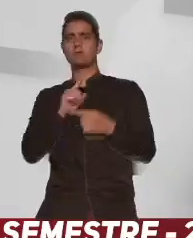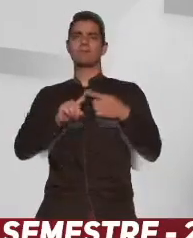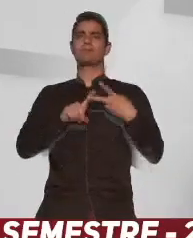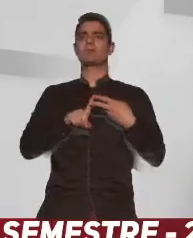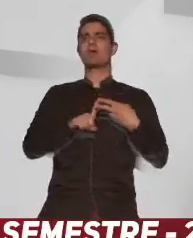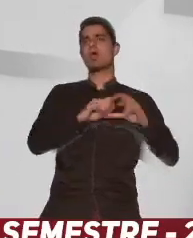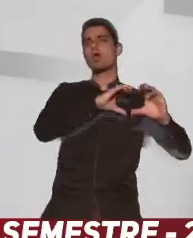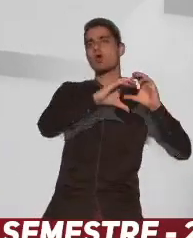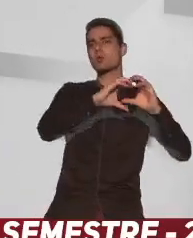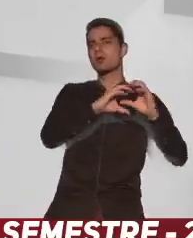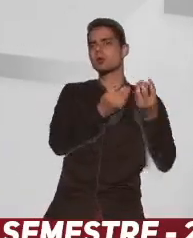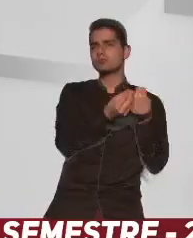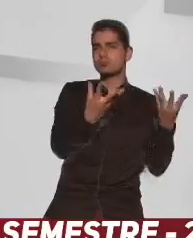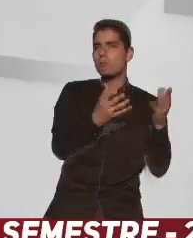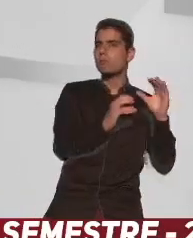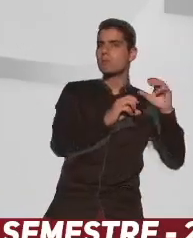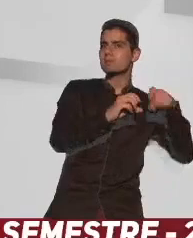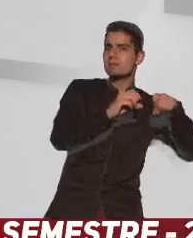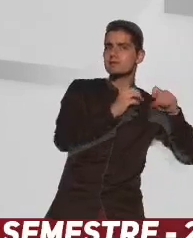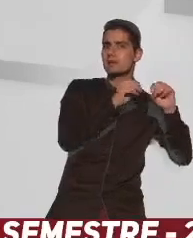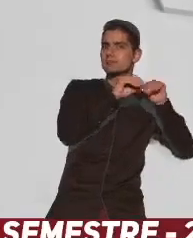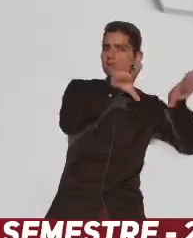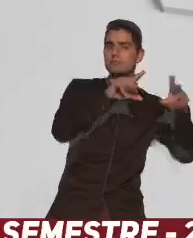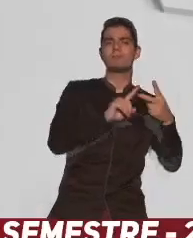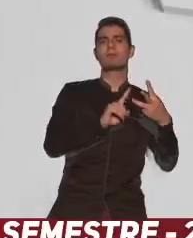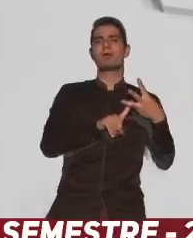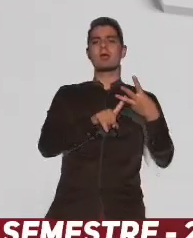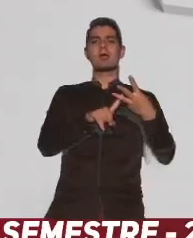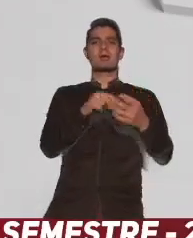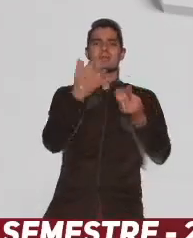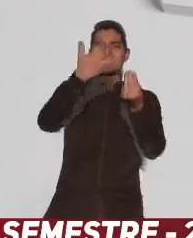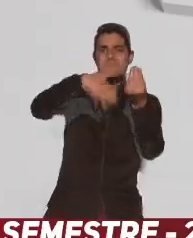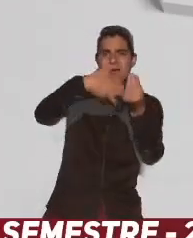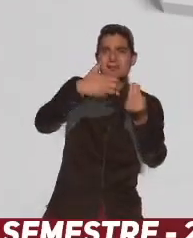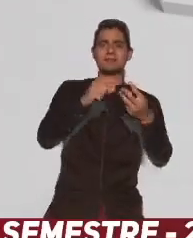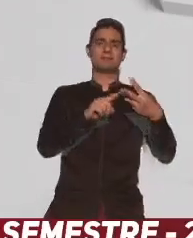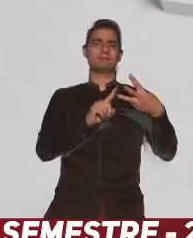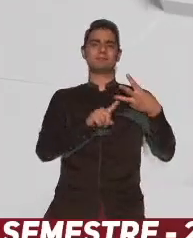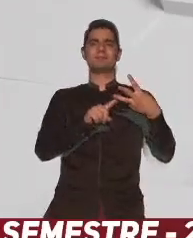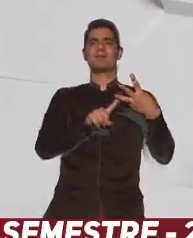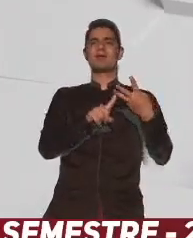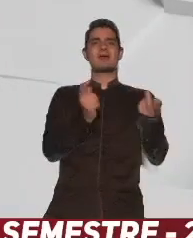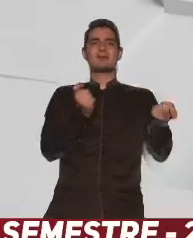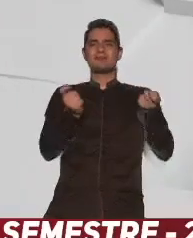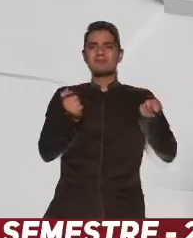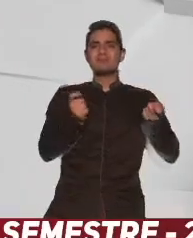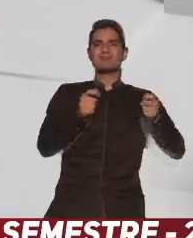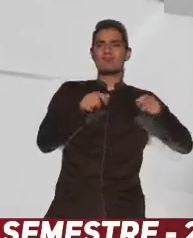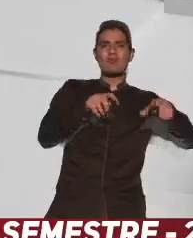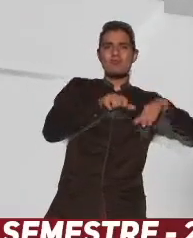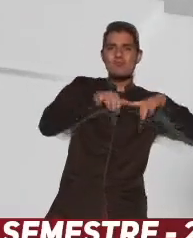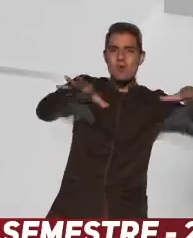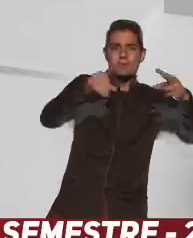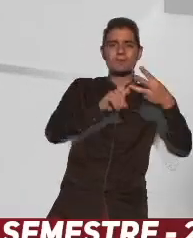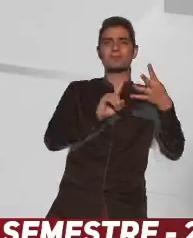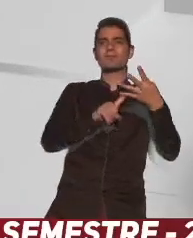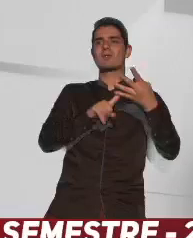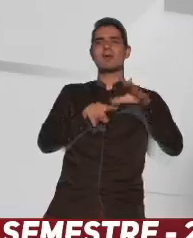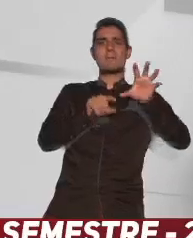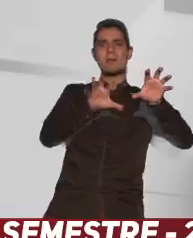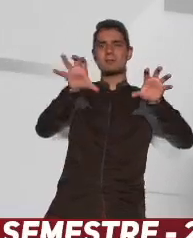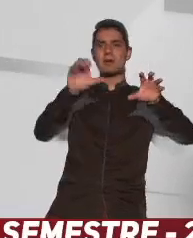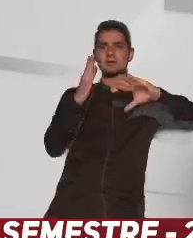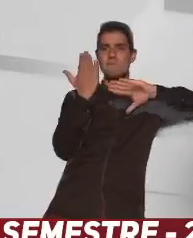línea amarilla, sistemas de mando y control, sistemas de seguridad de fronteras, mejoramiento de la infraestructura estratégica y